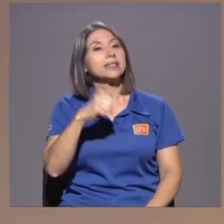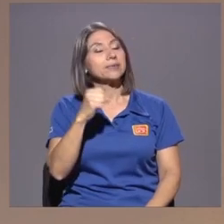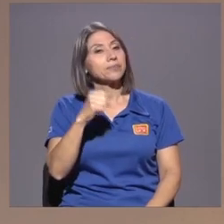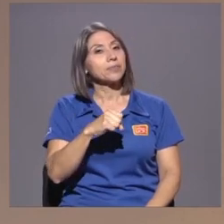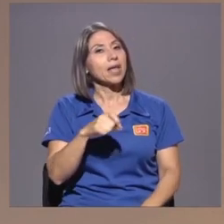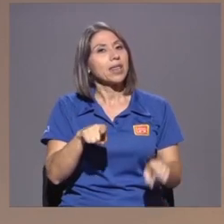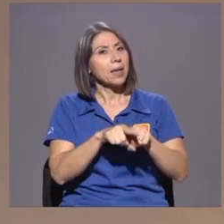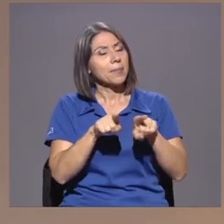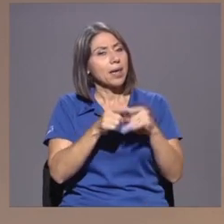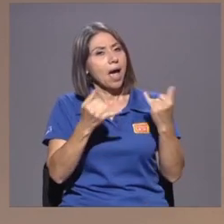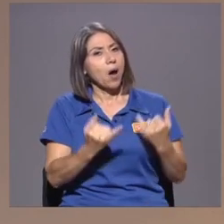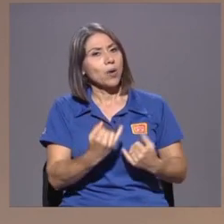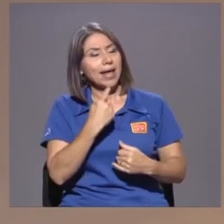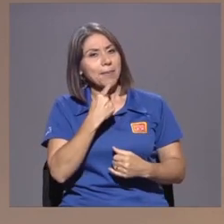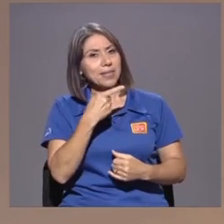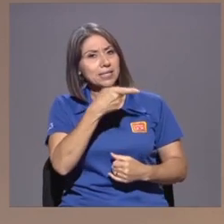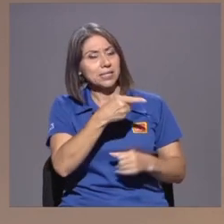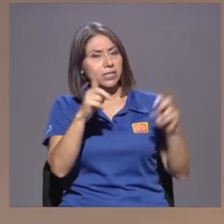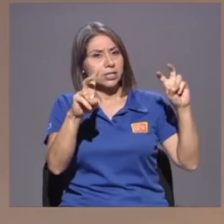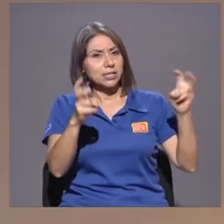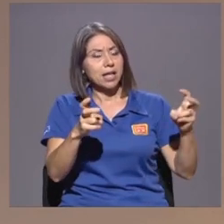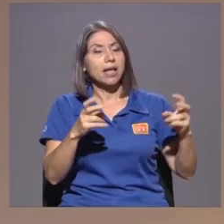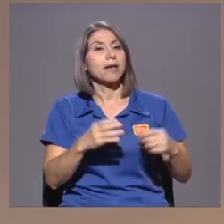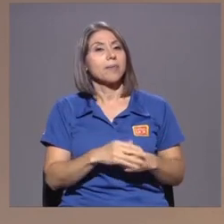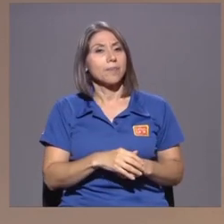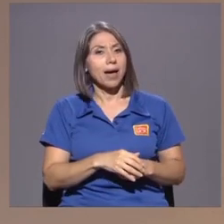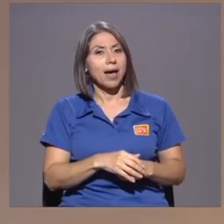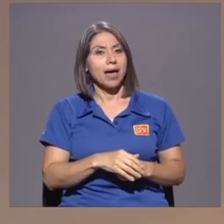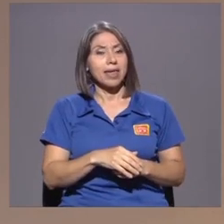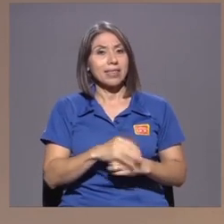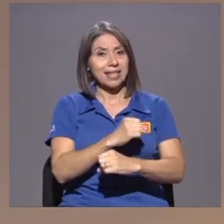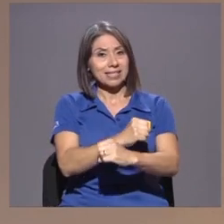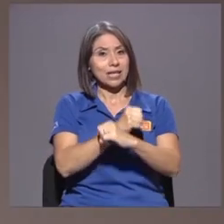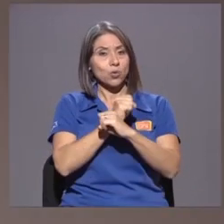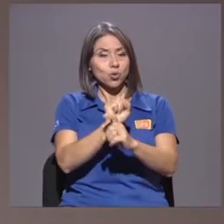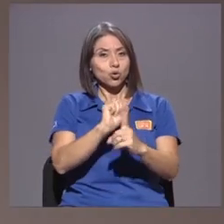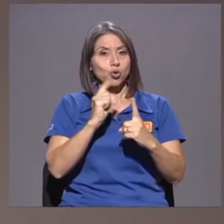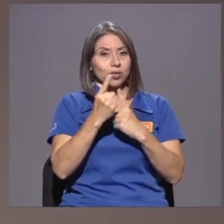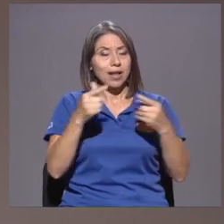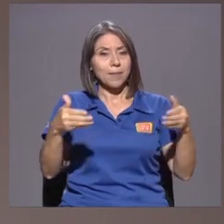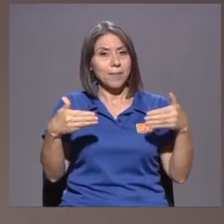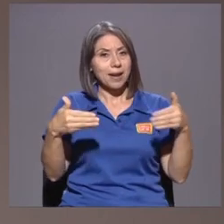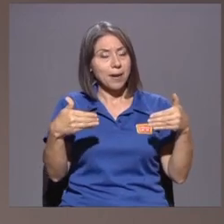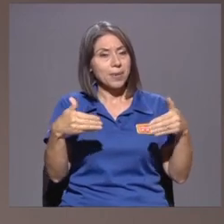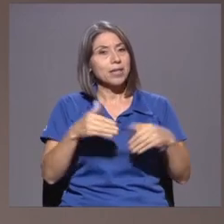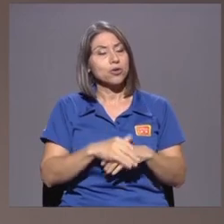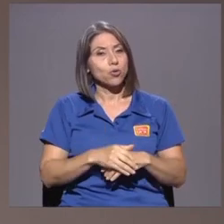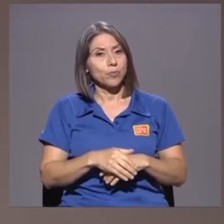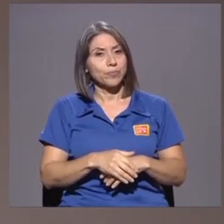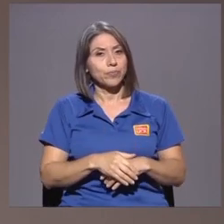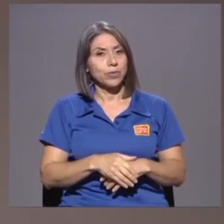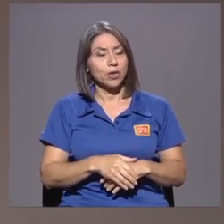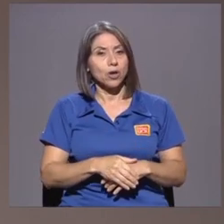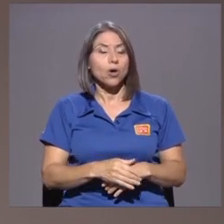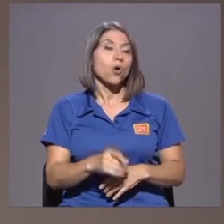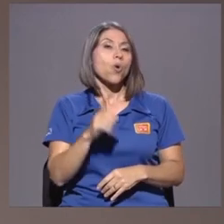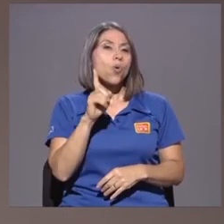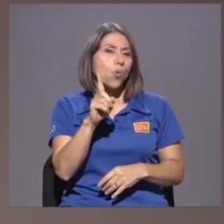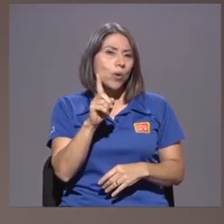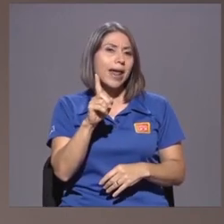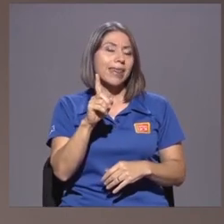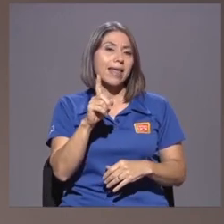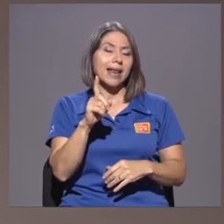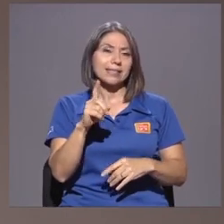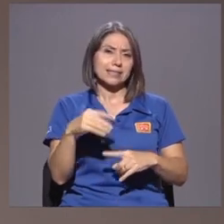menciona el tema el seguro social panameño pues una de las estructuras